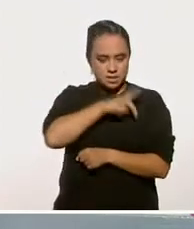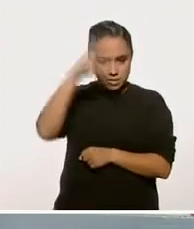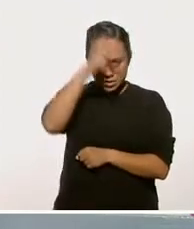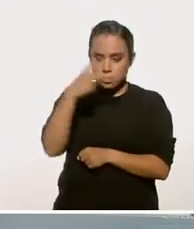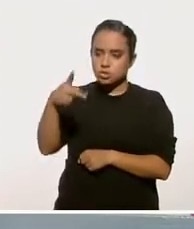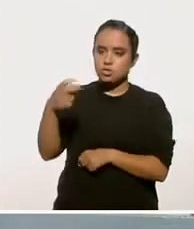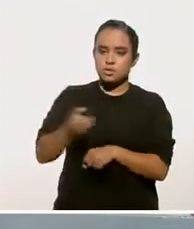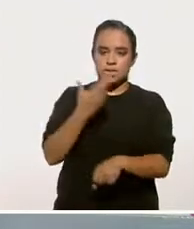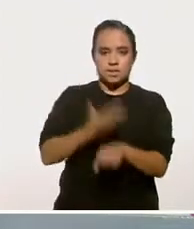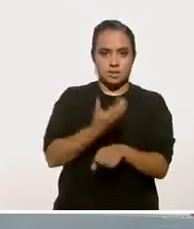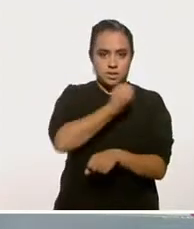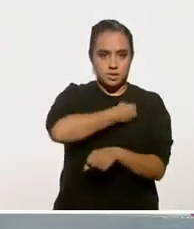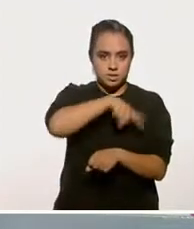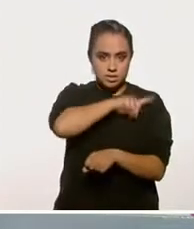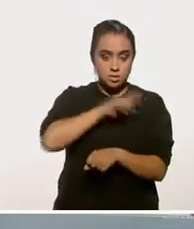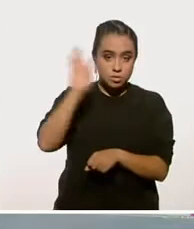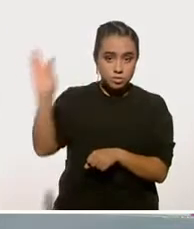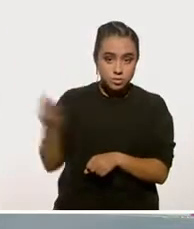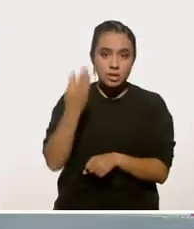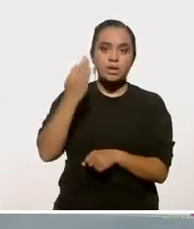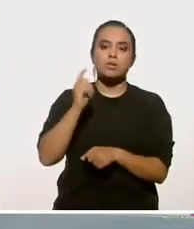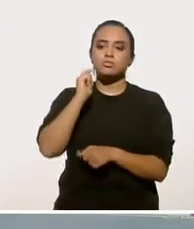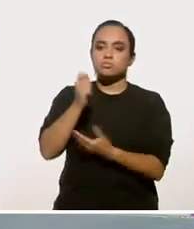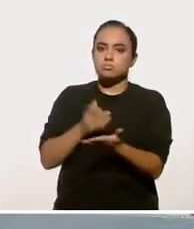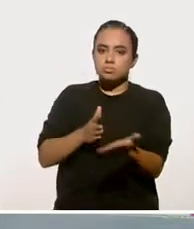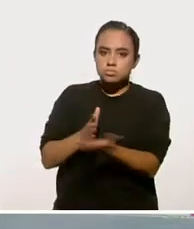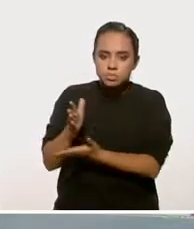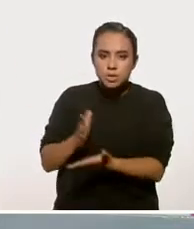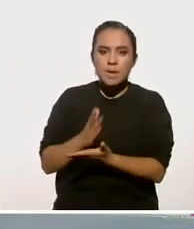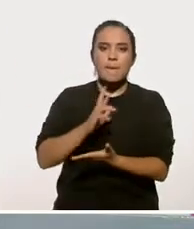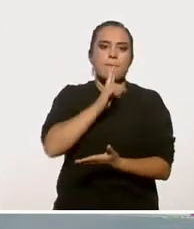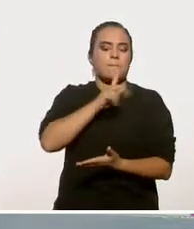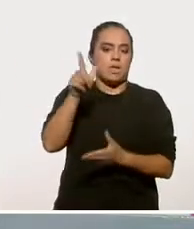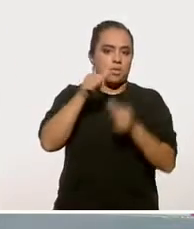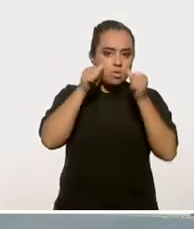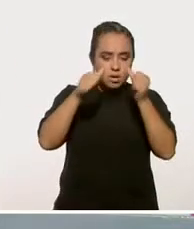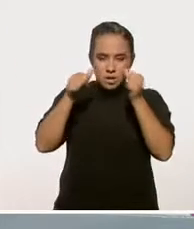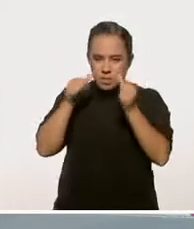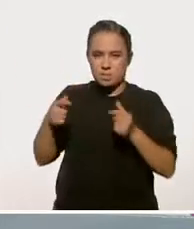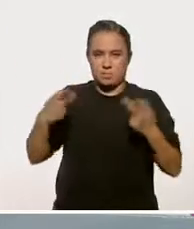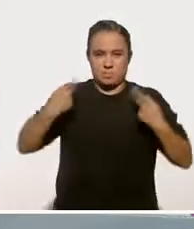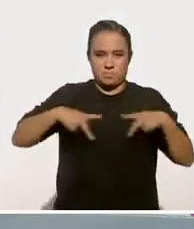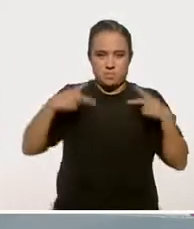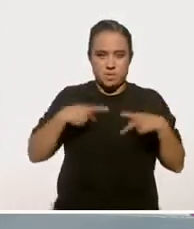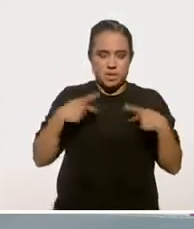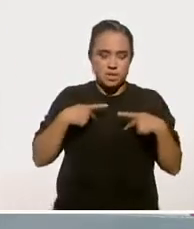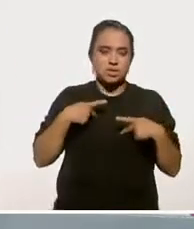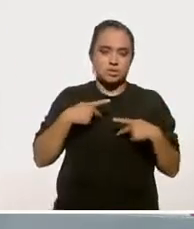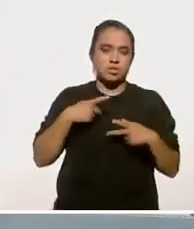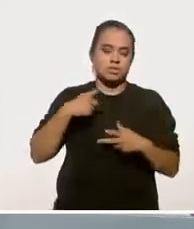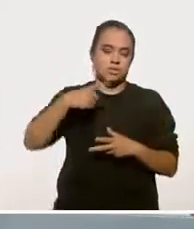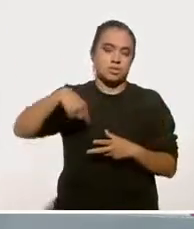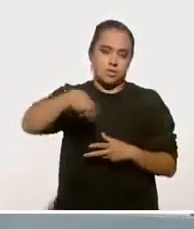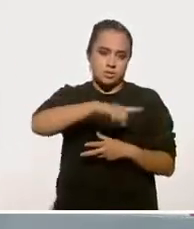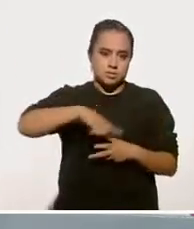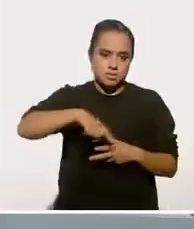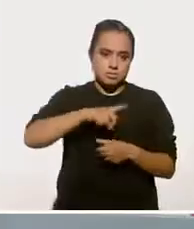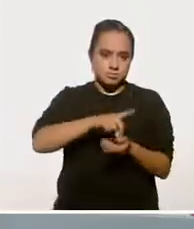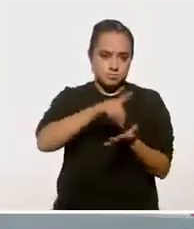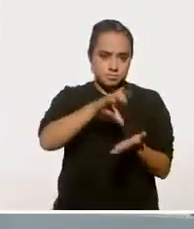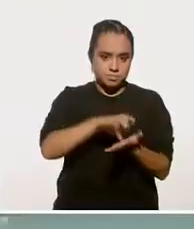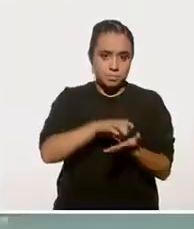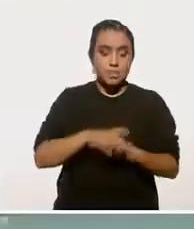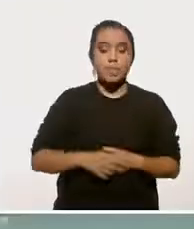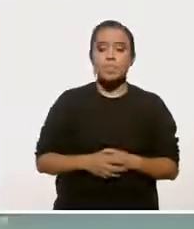de la Salud Federal, promoviendo el acceso a una mejor atención para las personas con discapacidad psicosocial. Fátima, bienvenida, qué